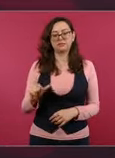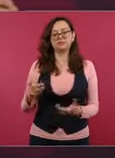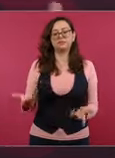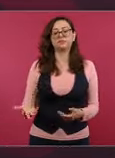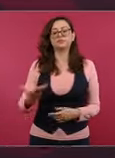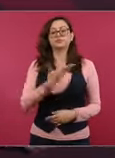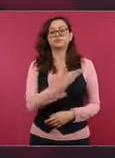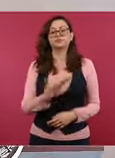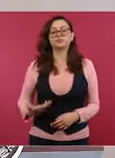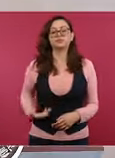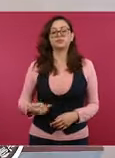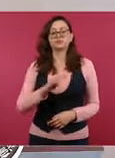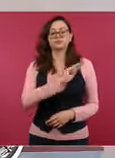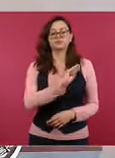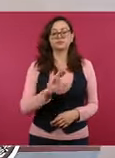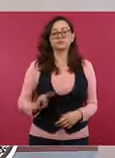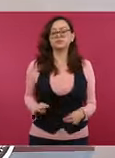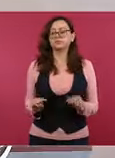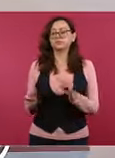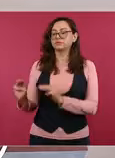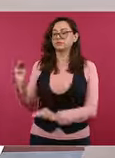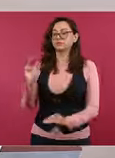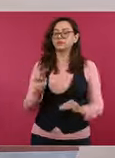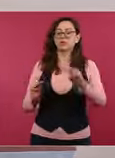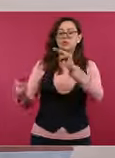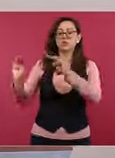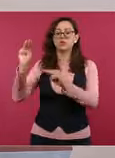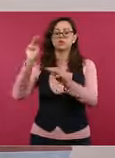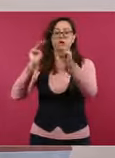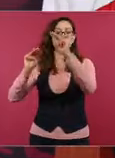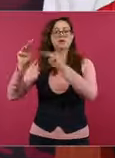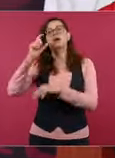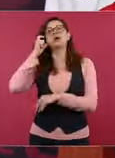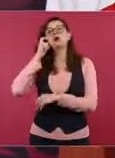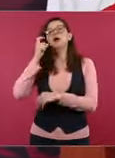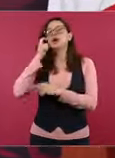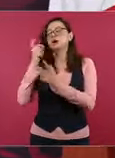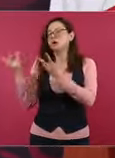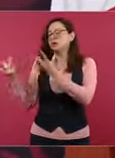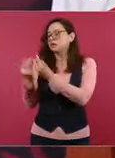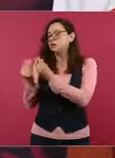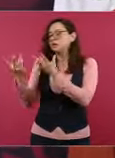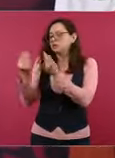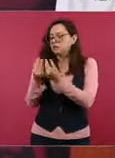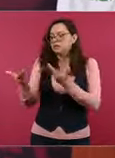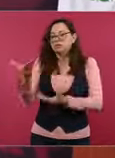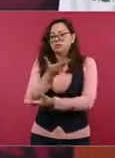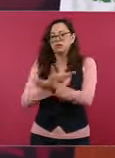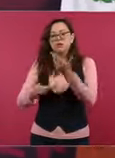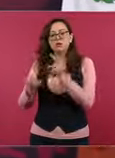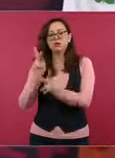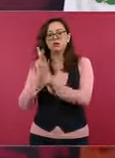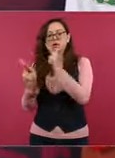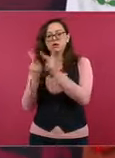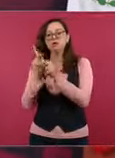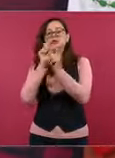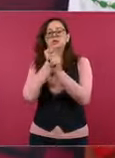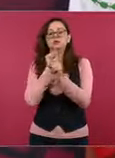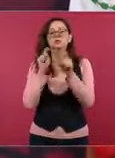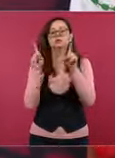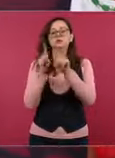presidentes municipales de la montaña de Guerrero y con los presidentes